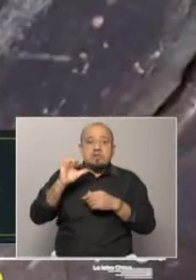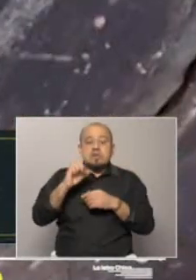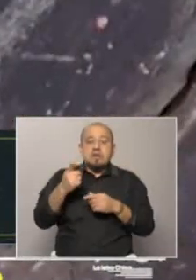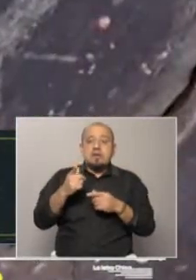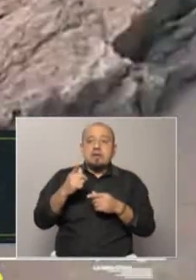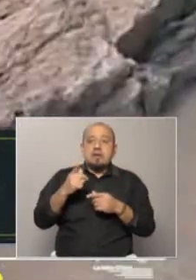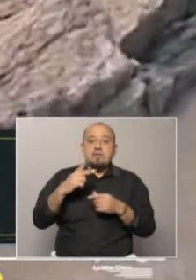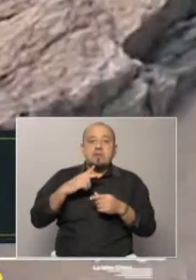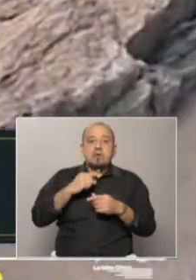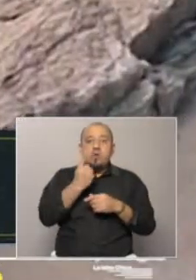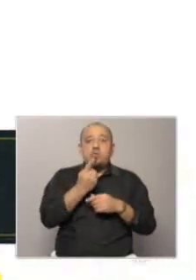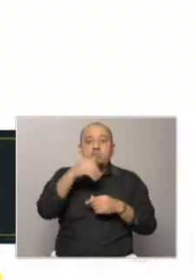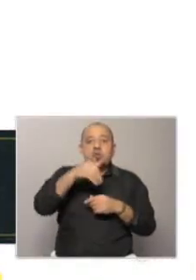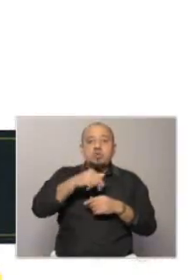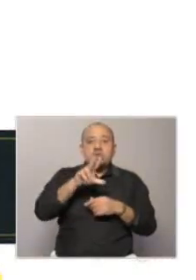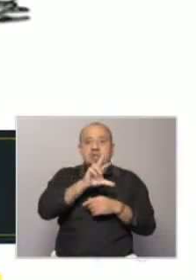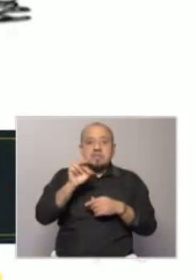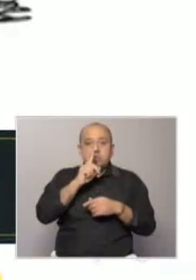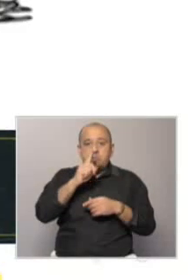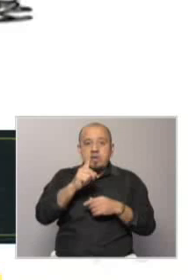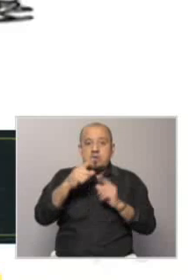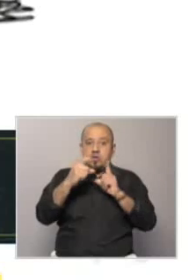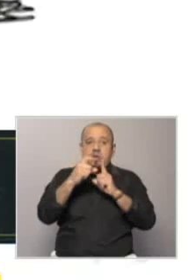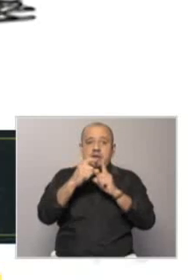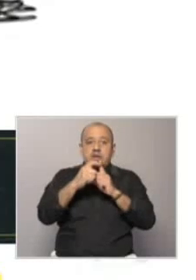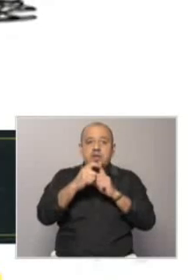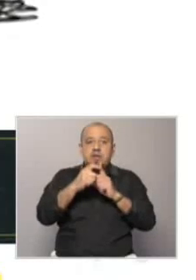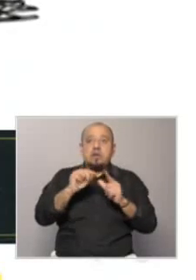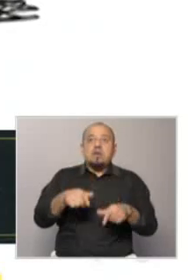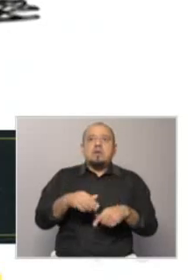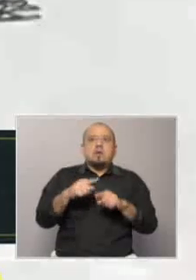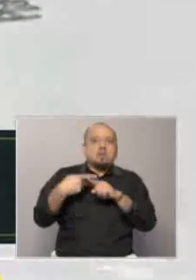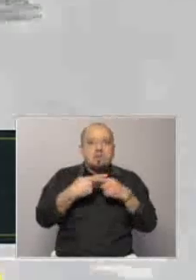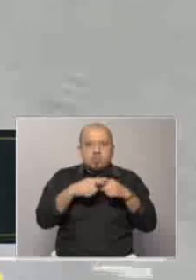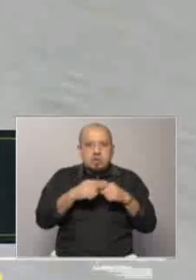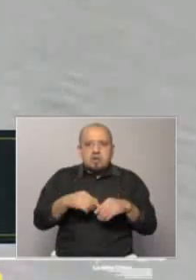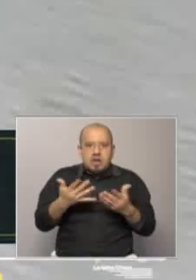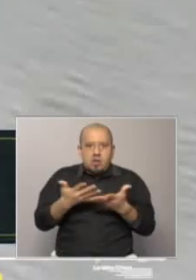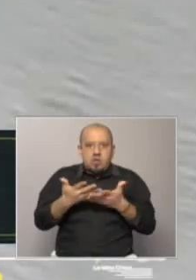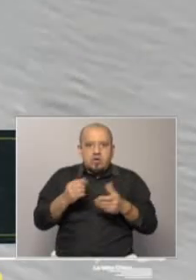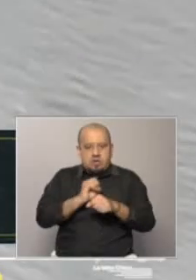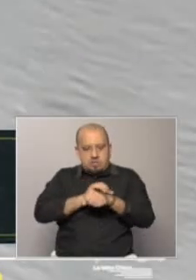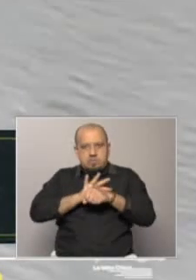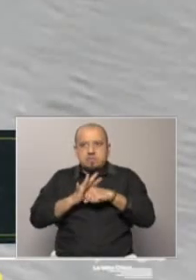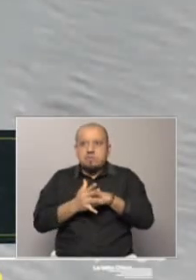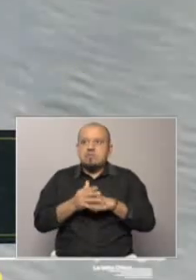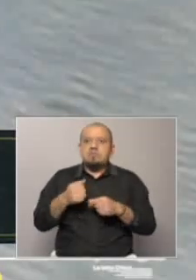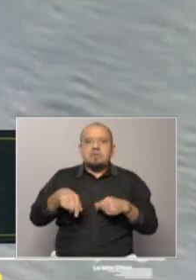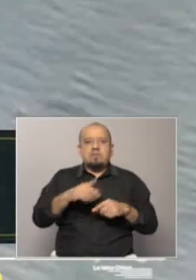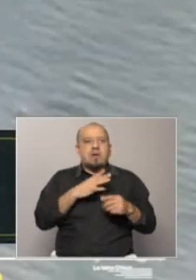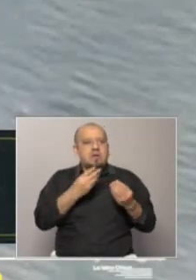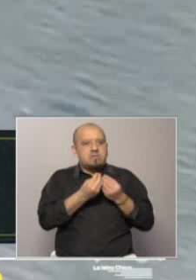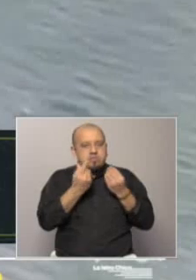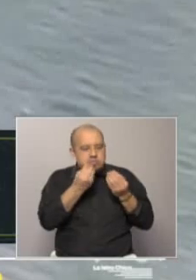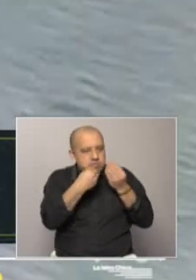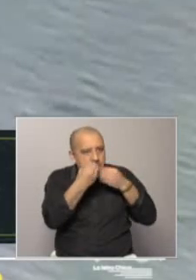es $1,300,000. Entonces, muchos lo que discutían es en plena pandemia, donde hay muchísimas ollas populares,